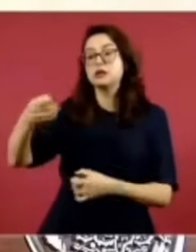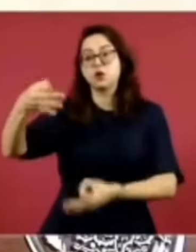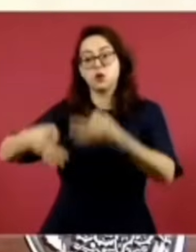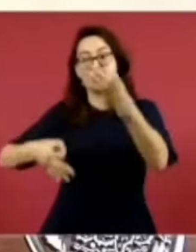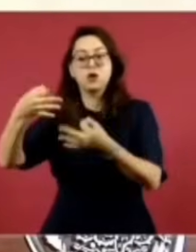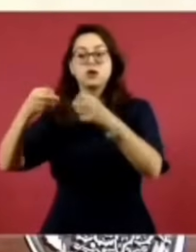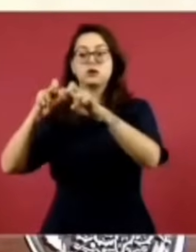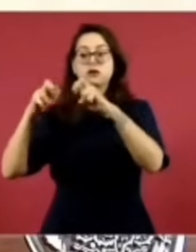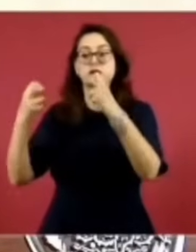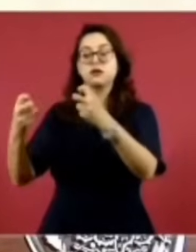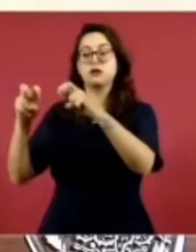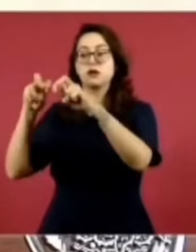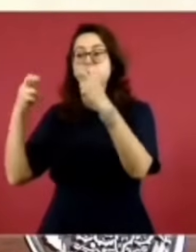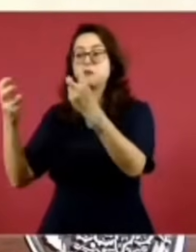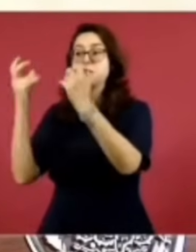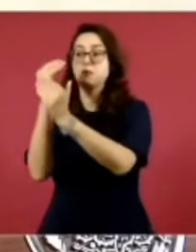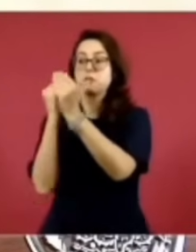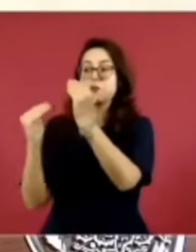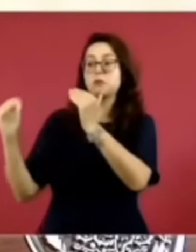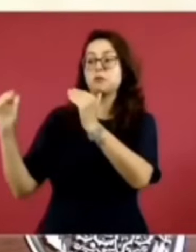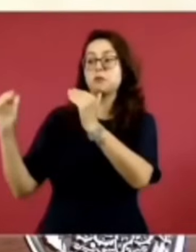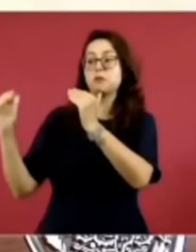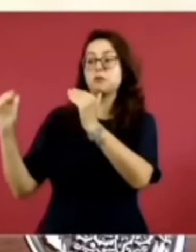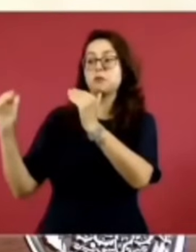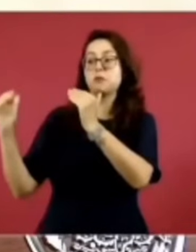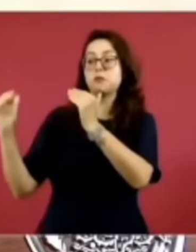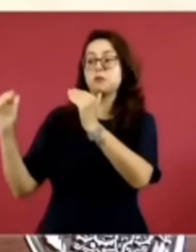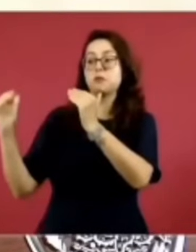Esa es solo mi opinión,